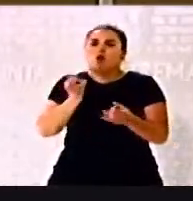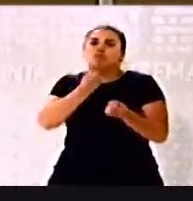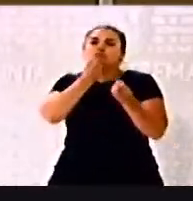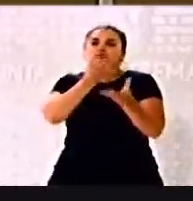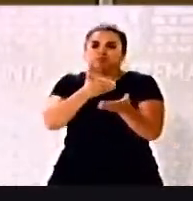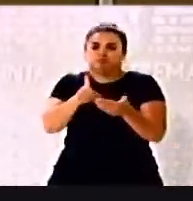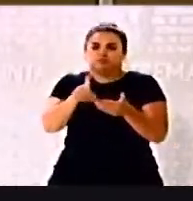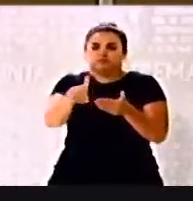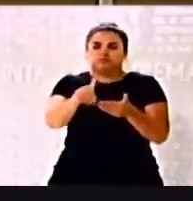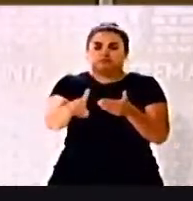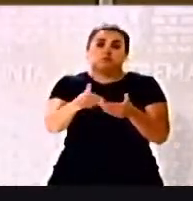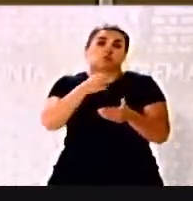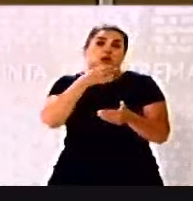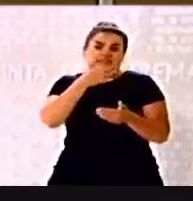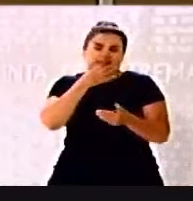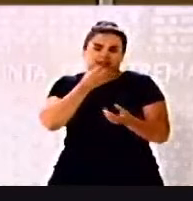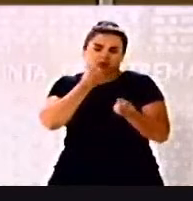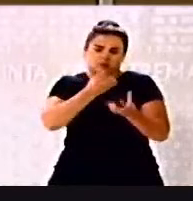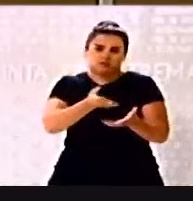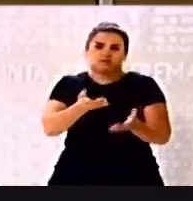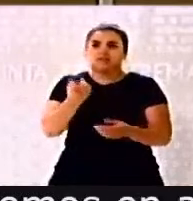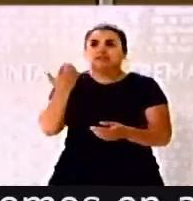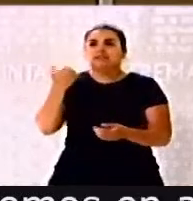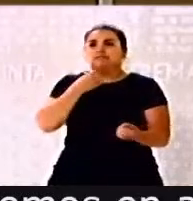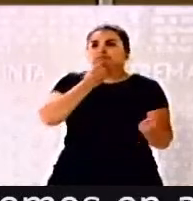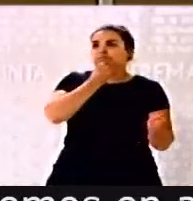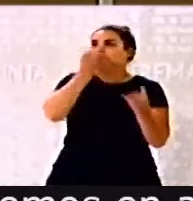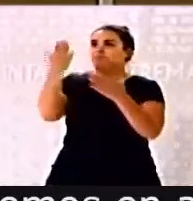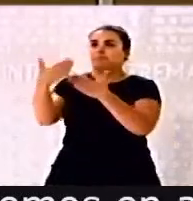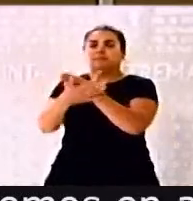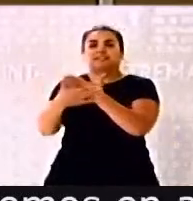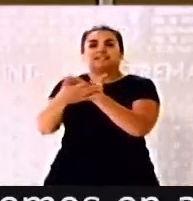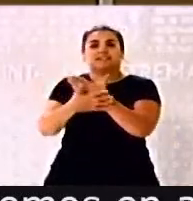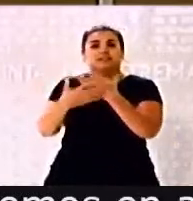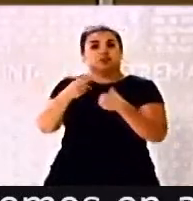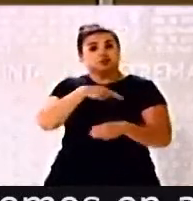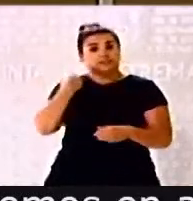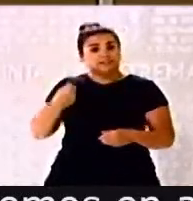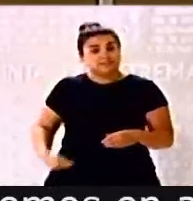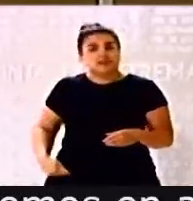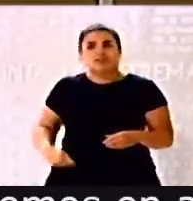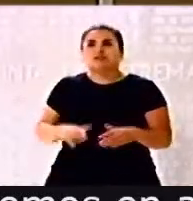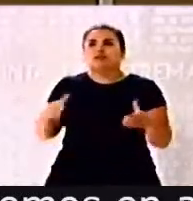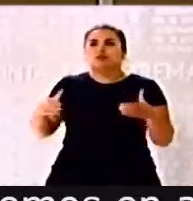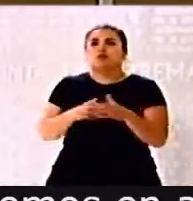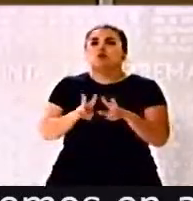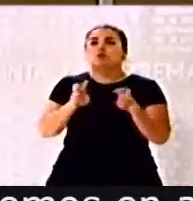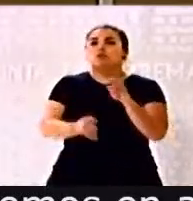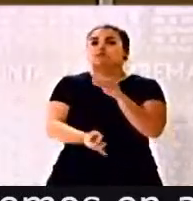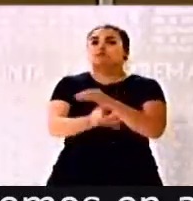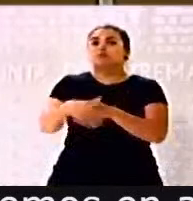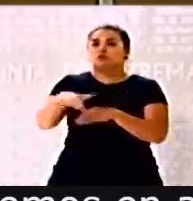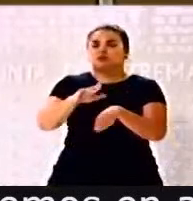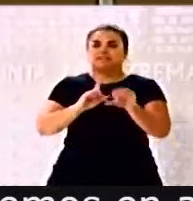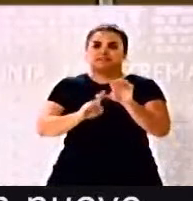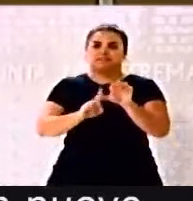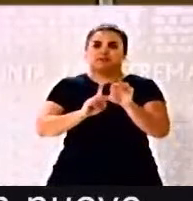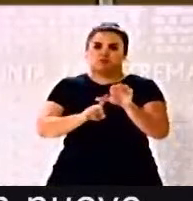de las primeras horas de la tarde, se va a comunicar al Ministerio de Sanidad un nuevo brote que ha aparecido en